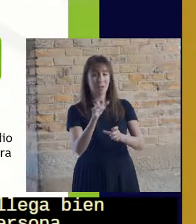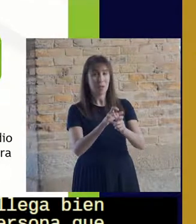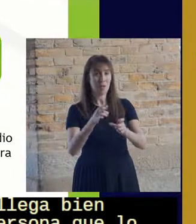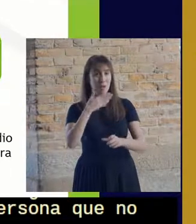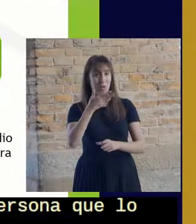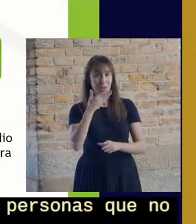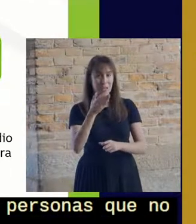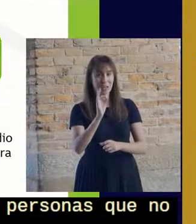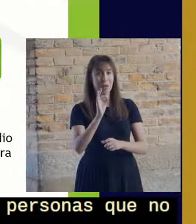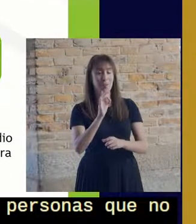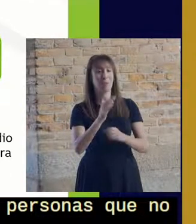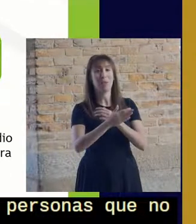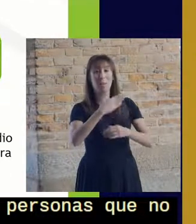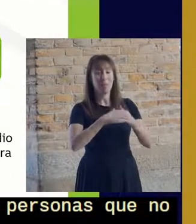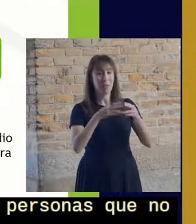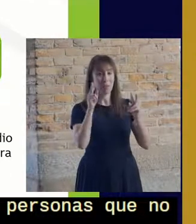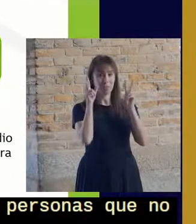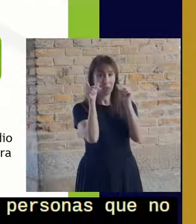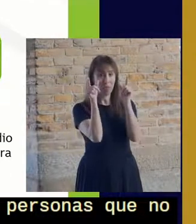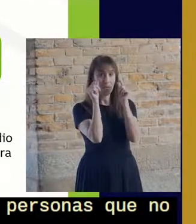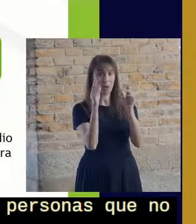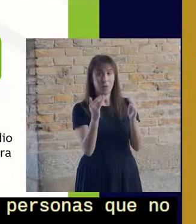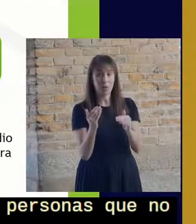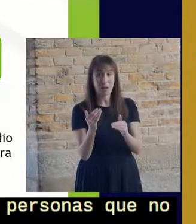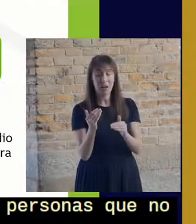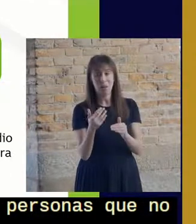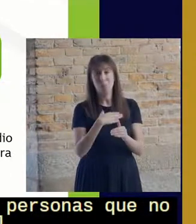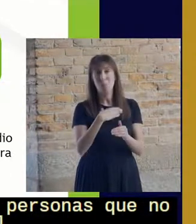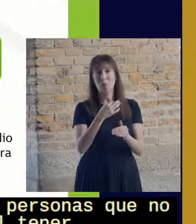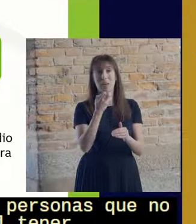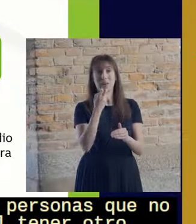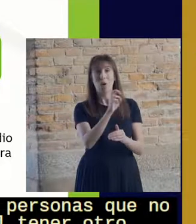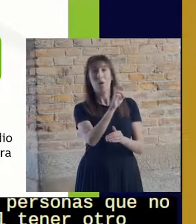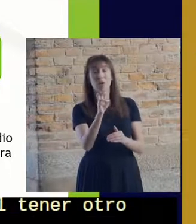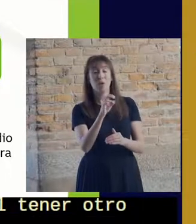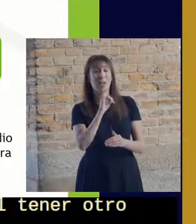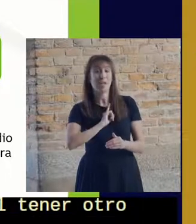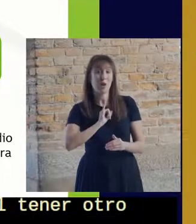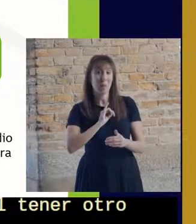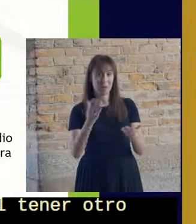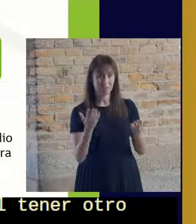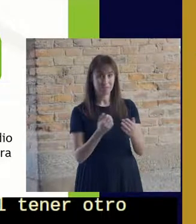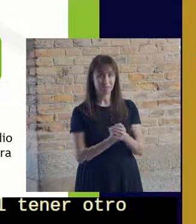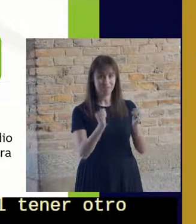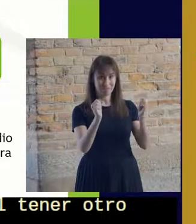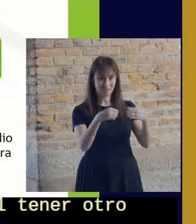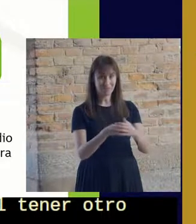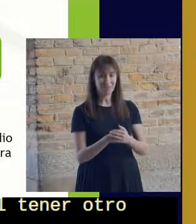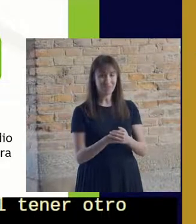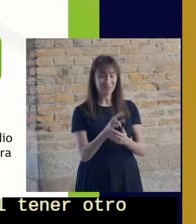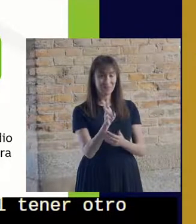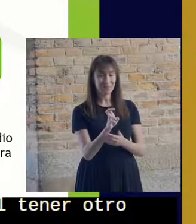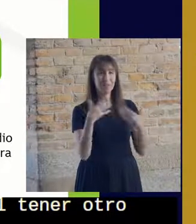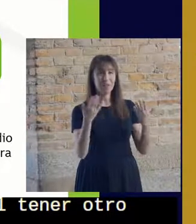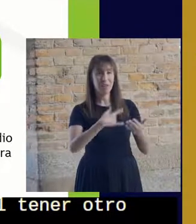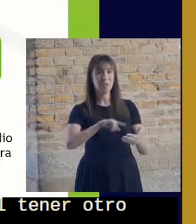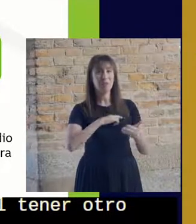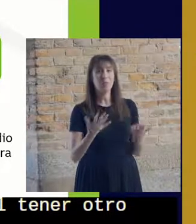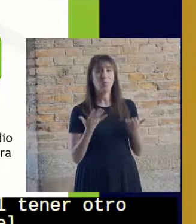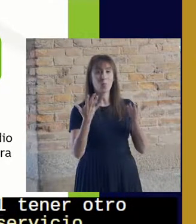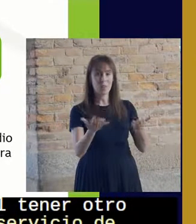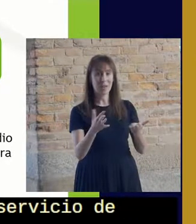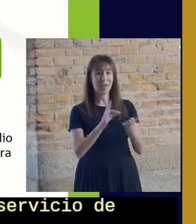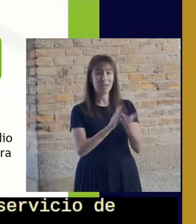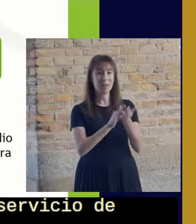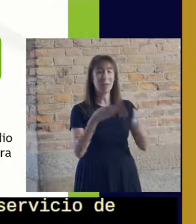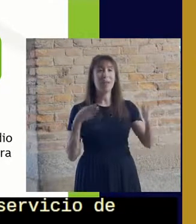que no tienen discapacidad visual vale o incluso el otro el tener otro idioma de acuerdo Entonces nosotros ofertamos servicios de